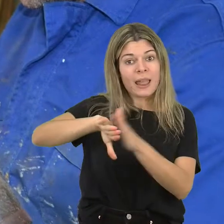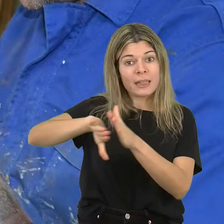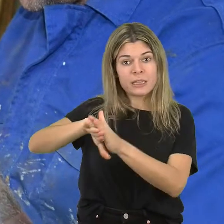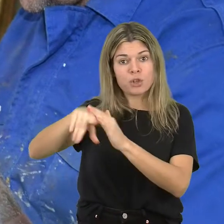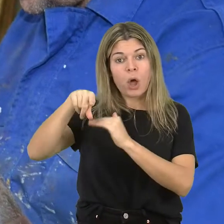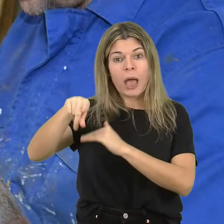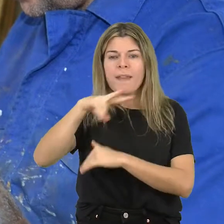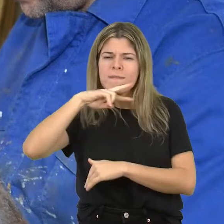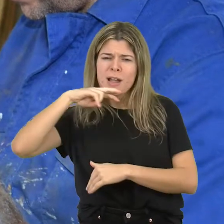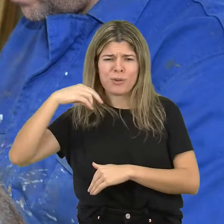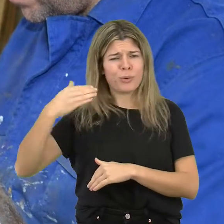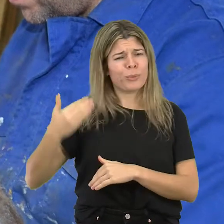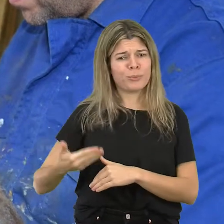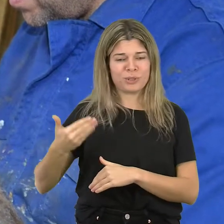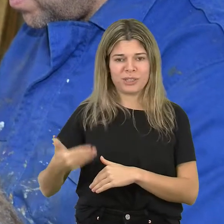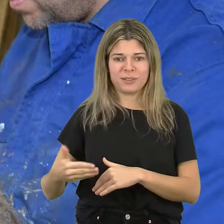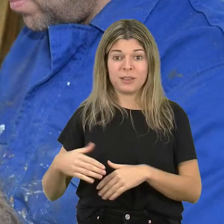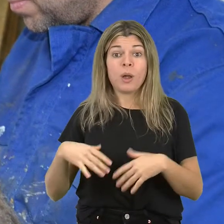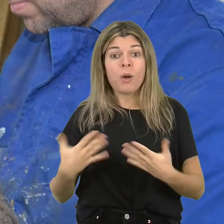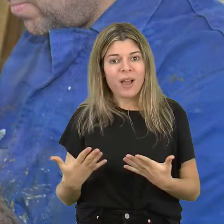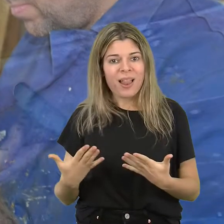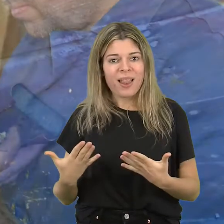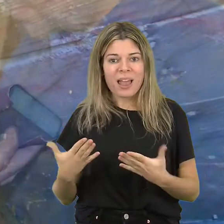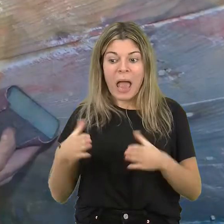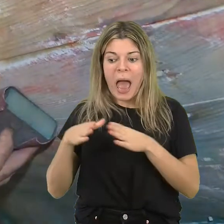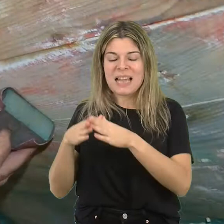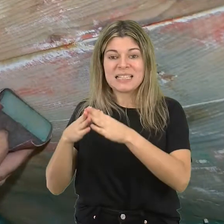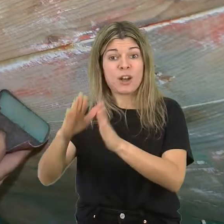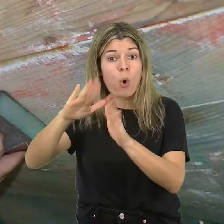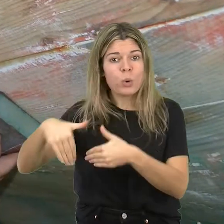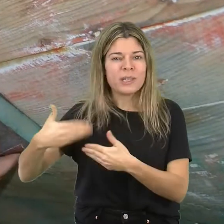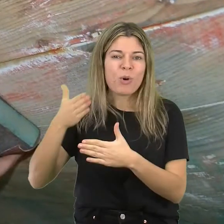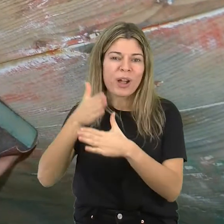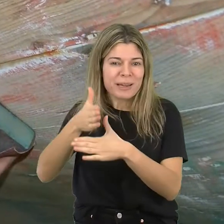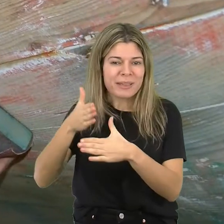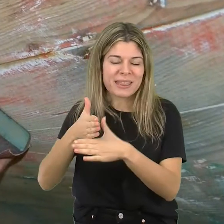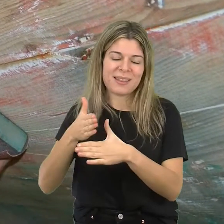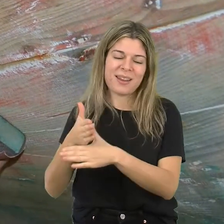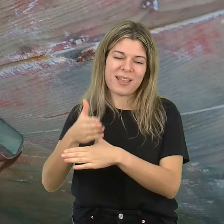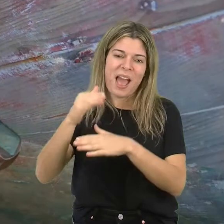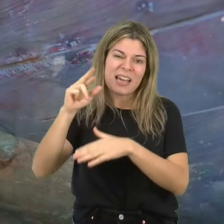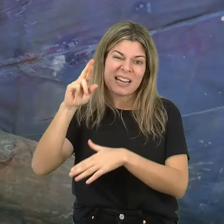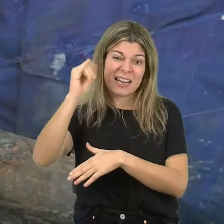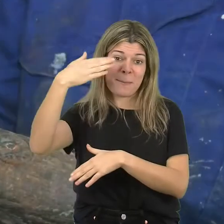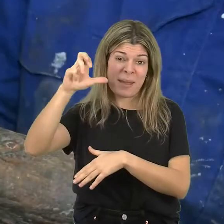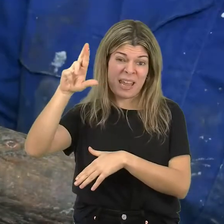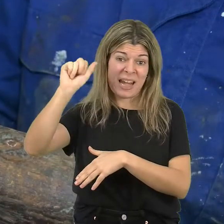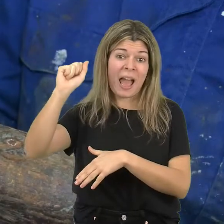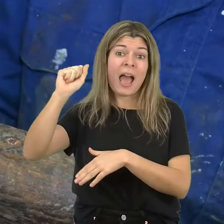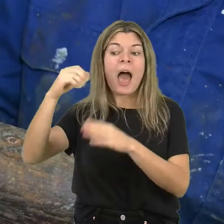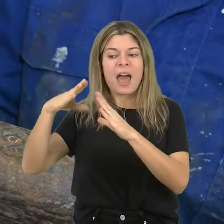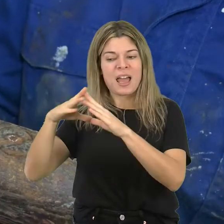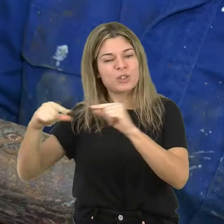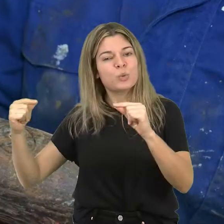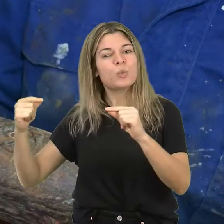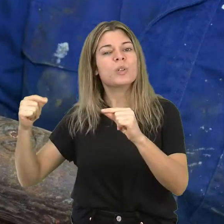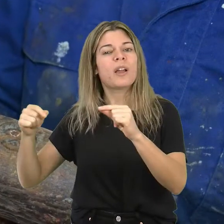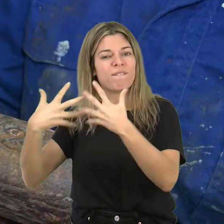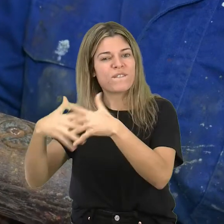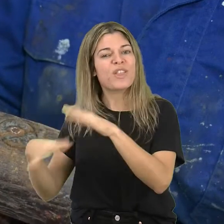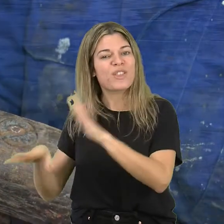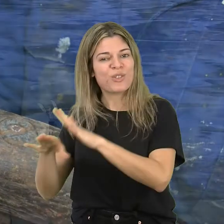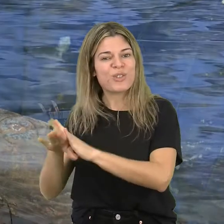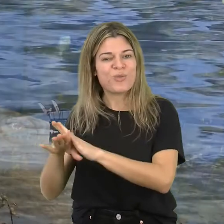de la ría se oculta uno de los tesoros de Castropol, el último astillero de carpintería de Ribera operativo en Asturias.